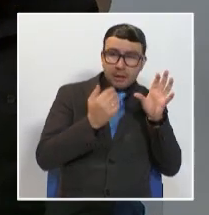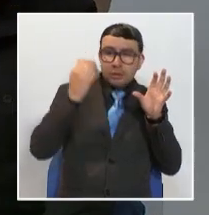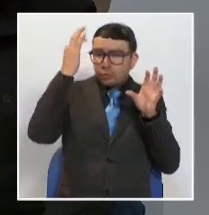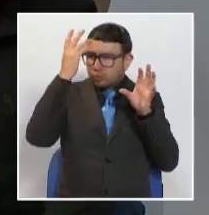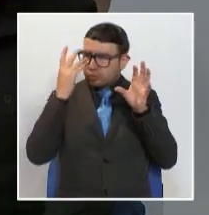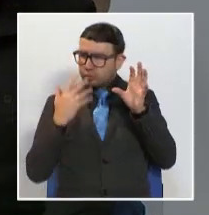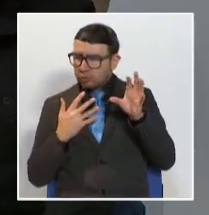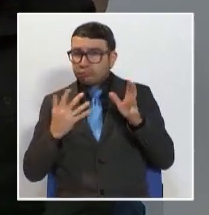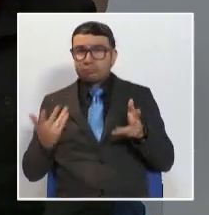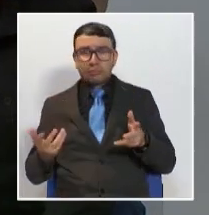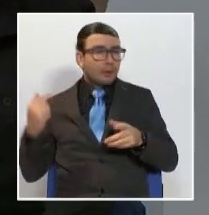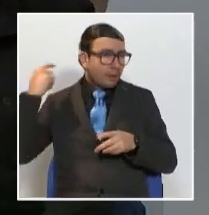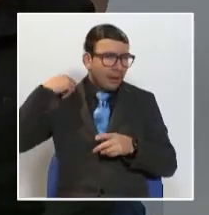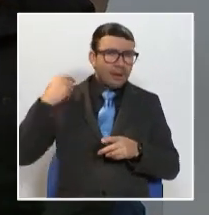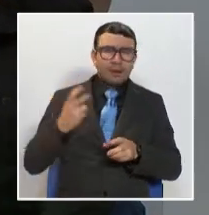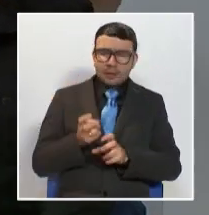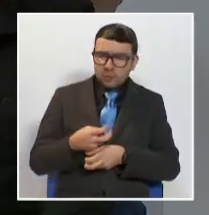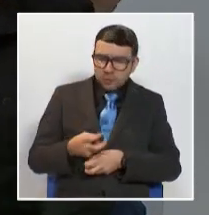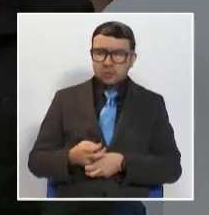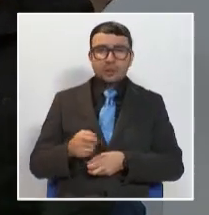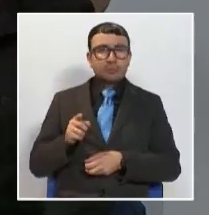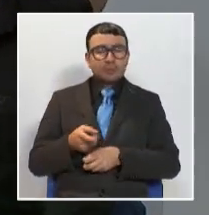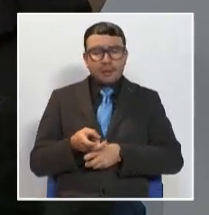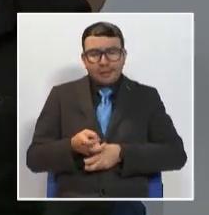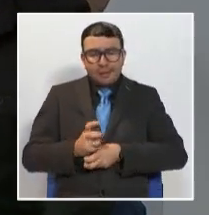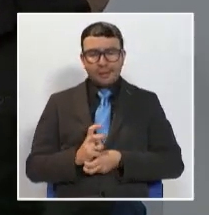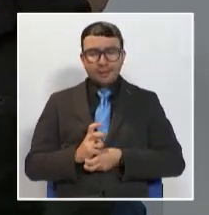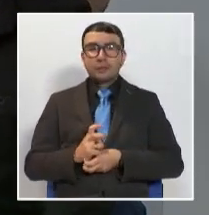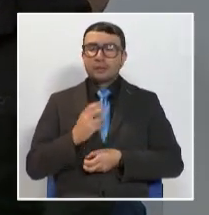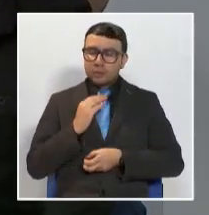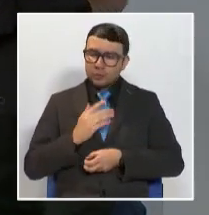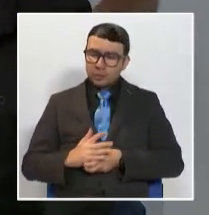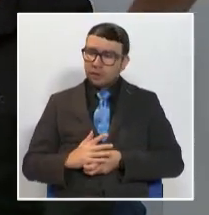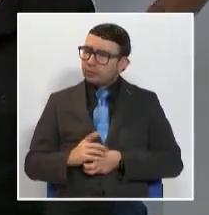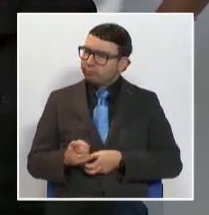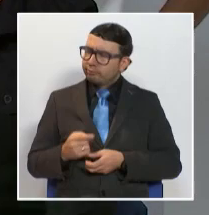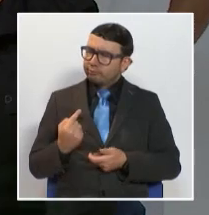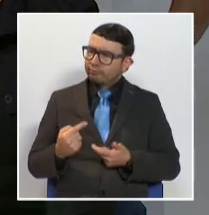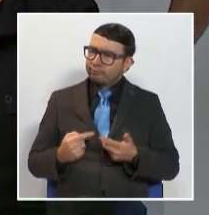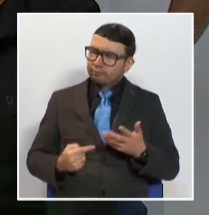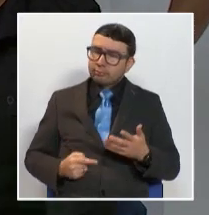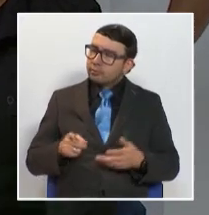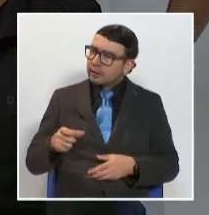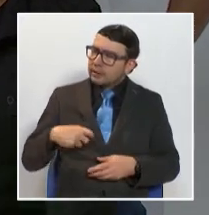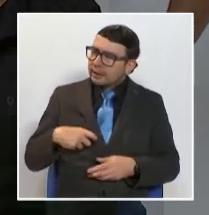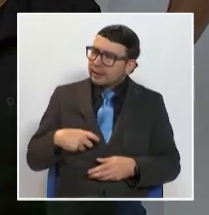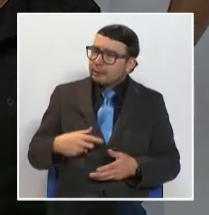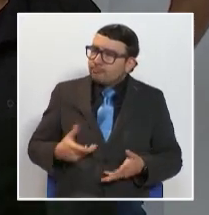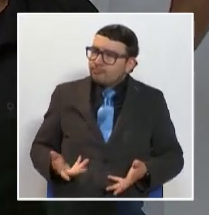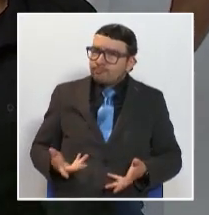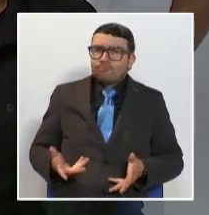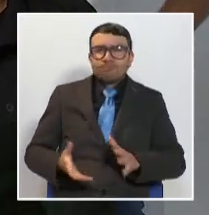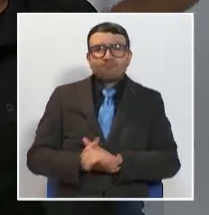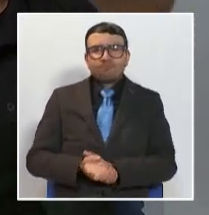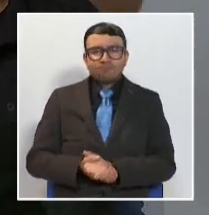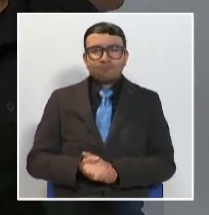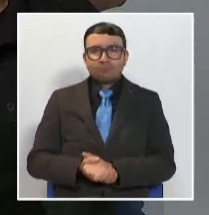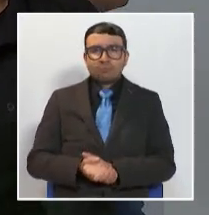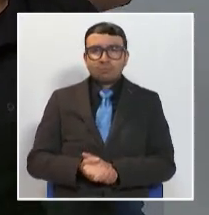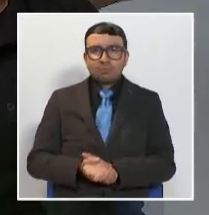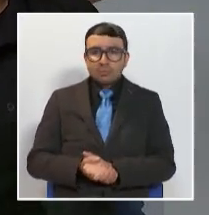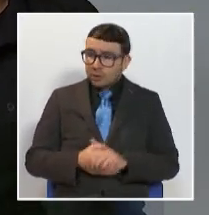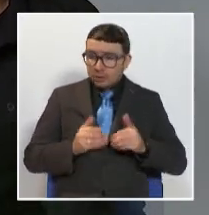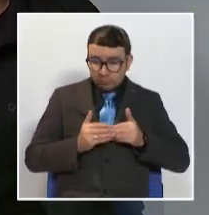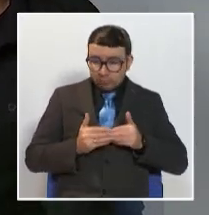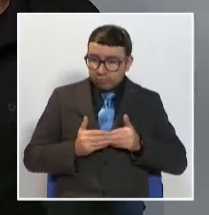con la hernia discal y todo lo que llevaba pues el hombre en ese momento. A partir de ese